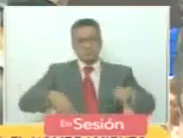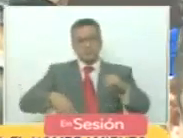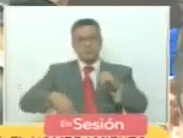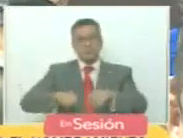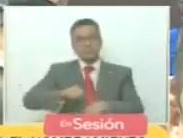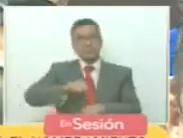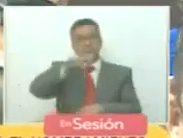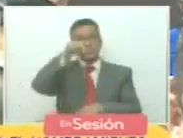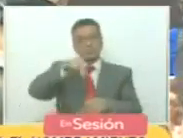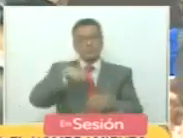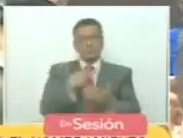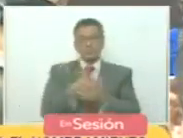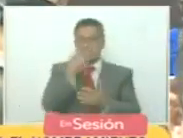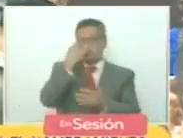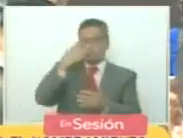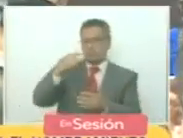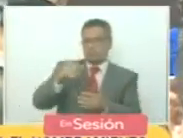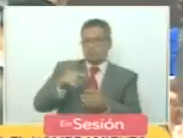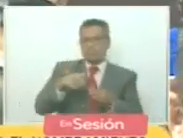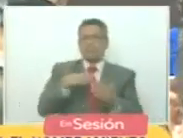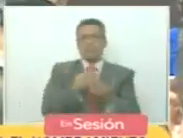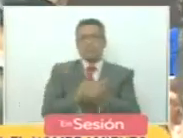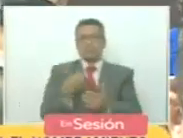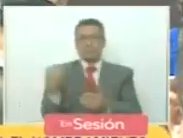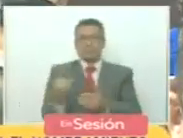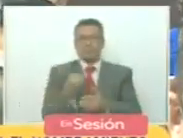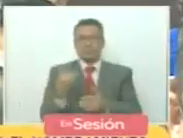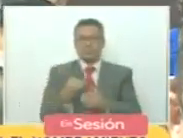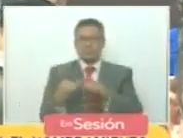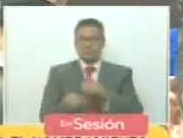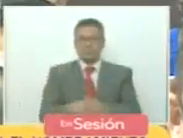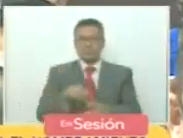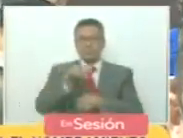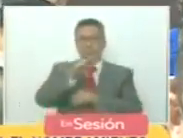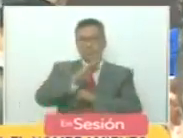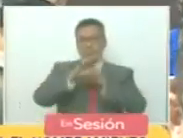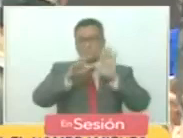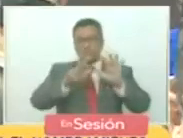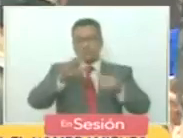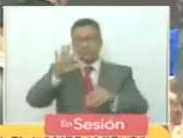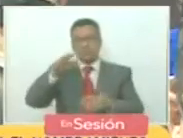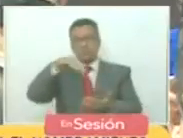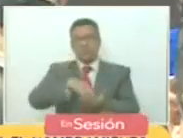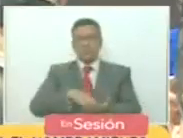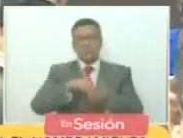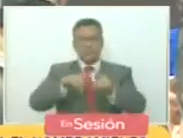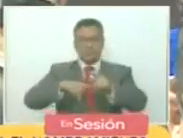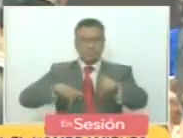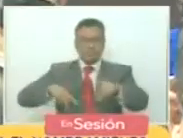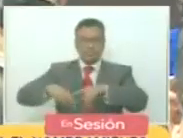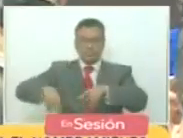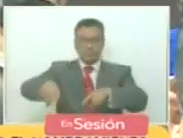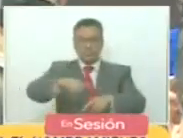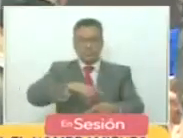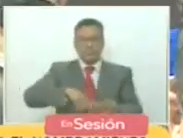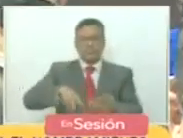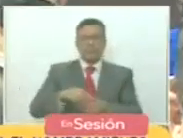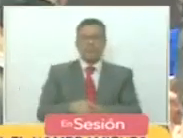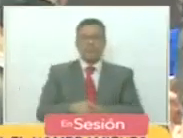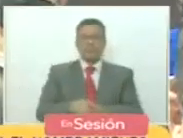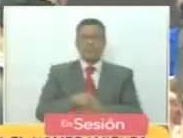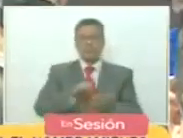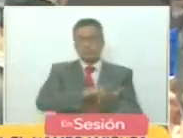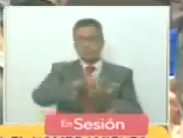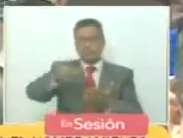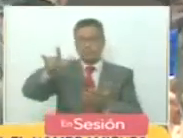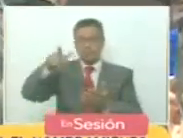patria hasta Isla de Aves, de 475.000 kilómetros cuadrados. Un piloto